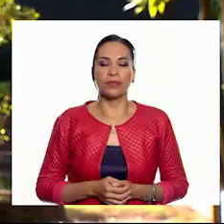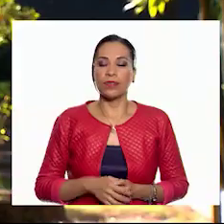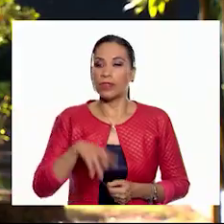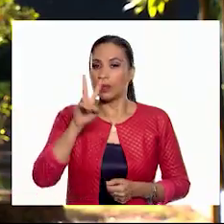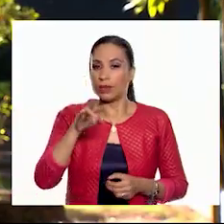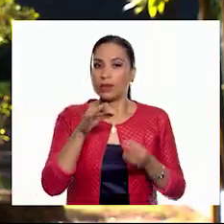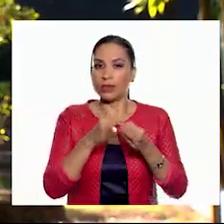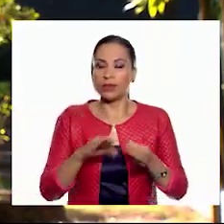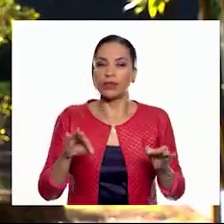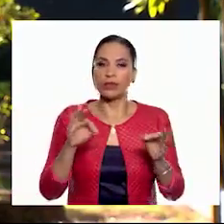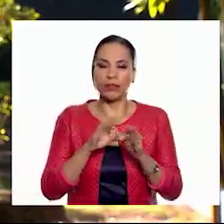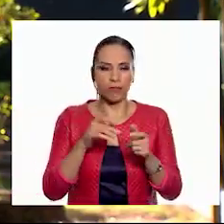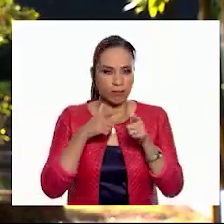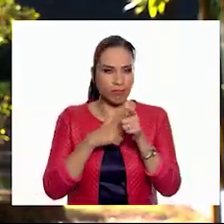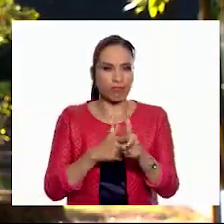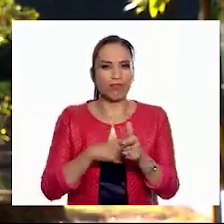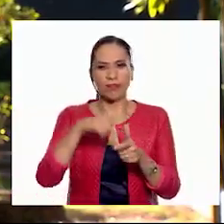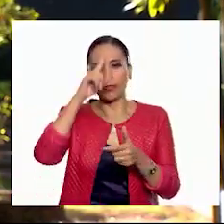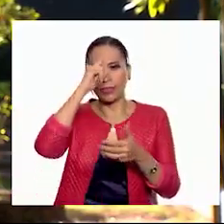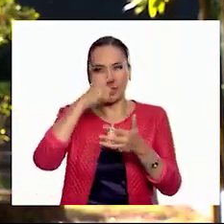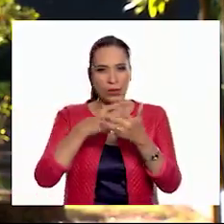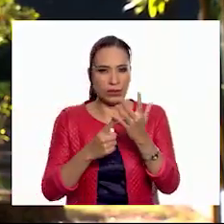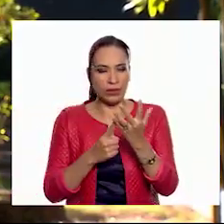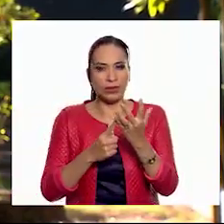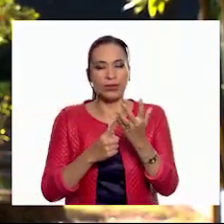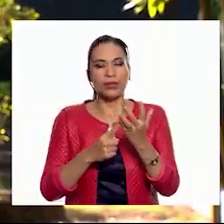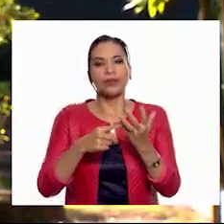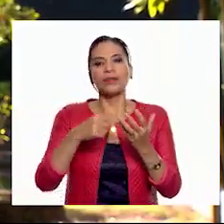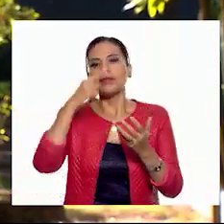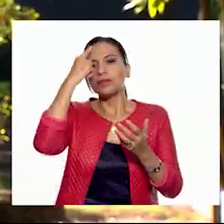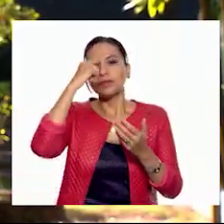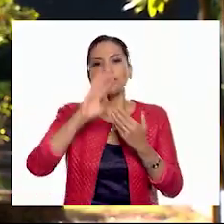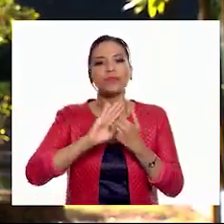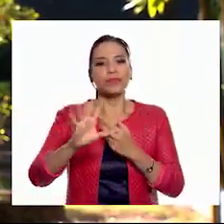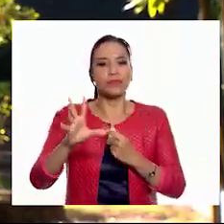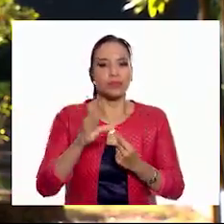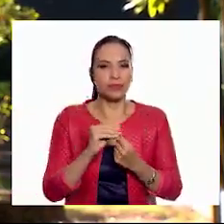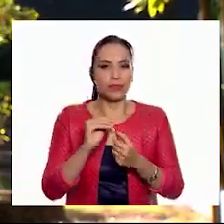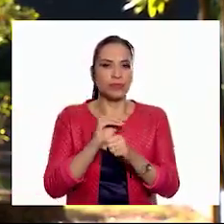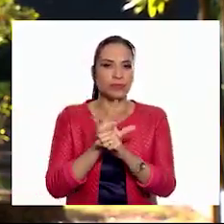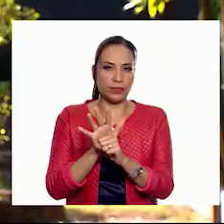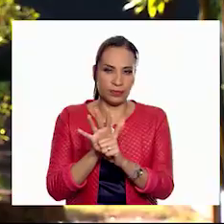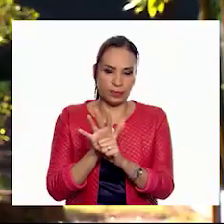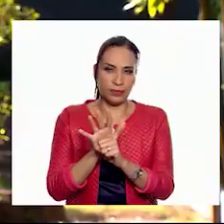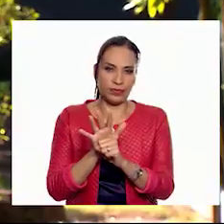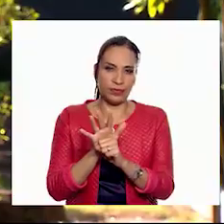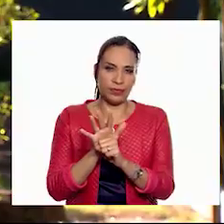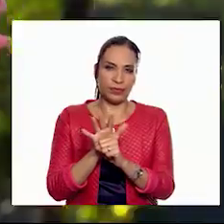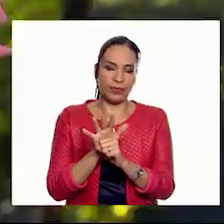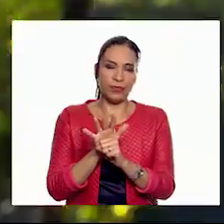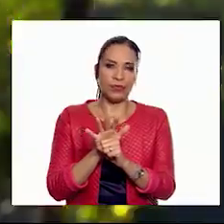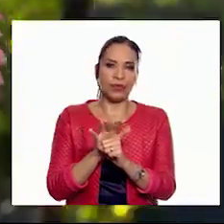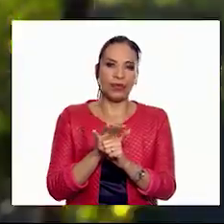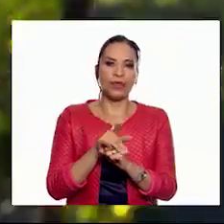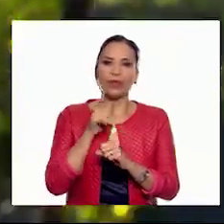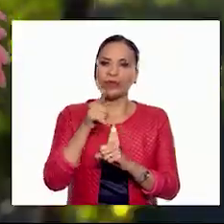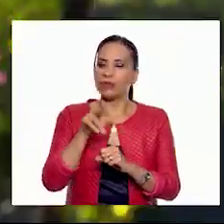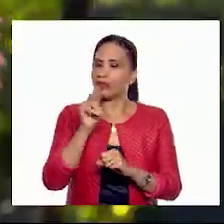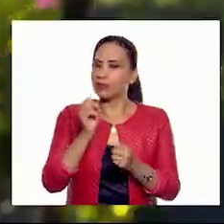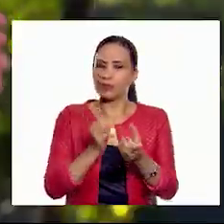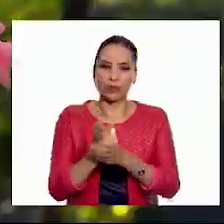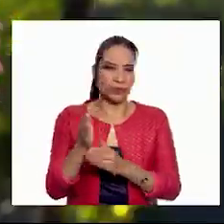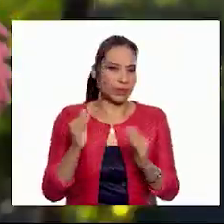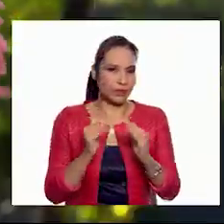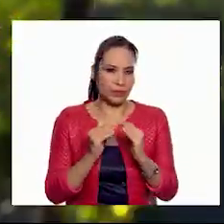Es muy importante continuar con las recomendaciones para evitar contagios de COVID. Trata de